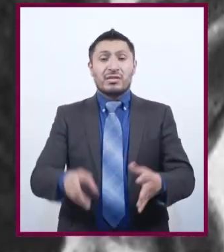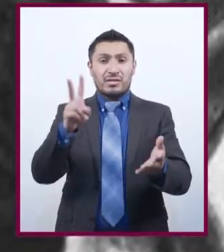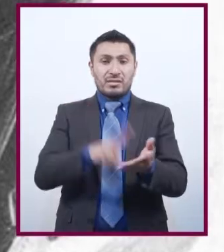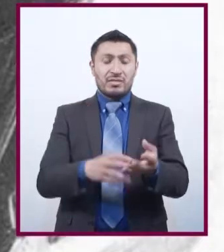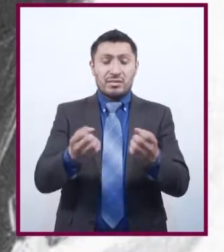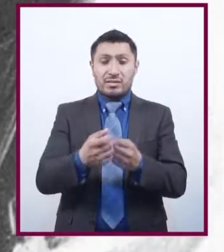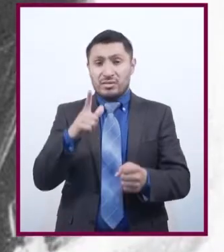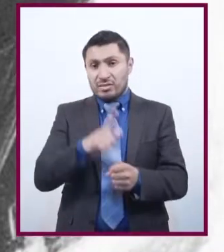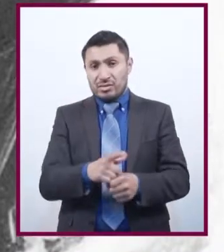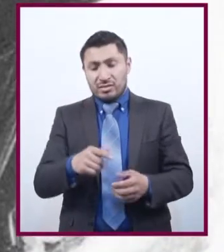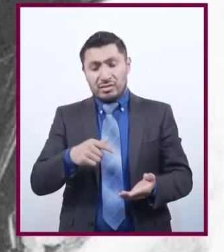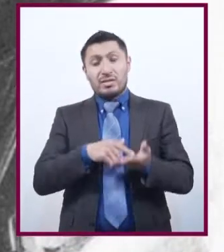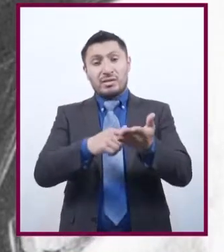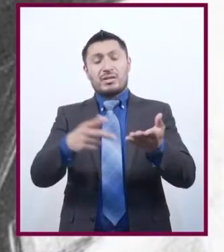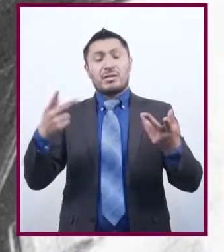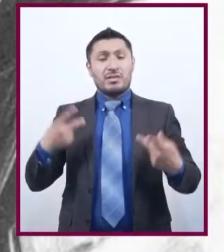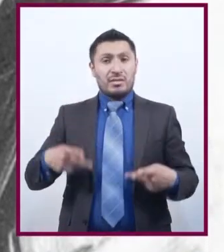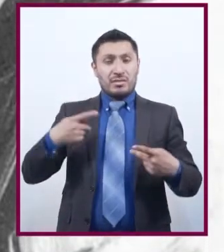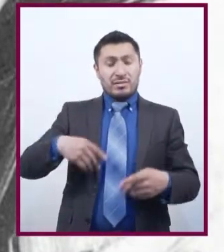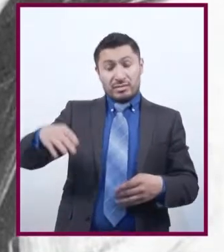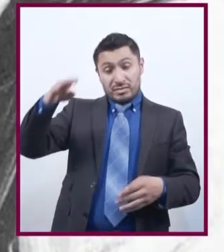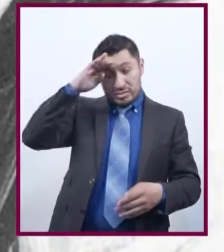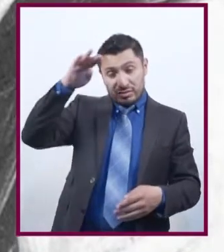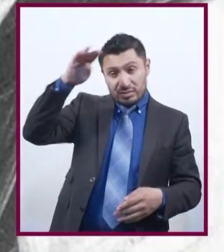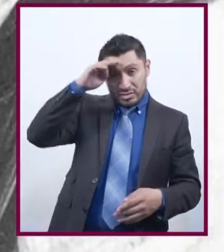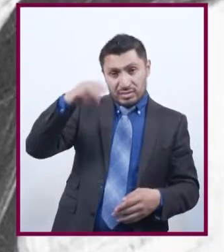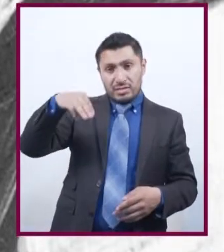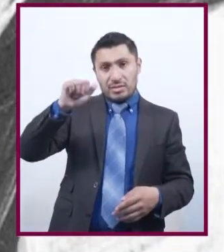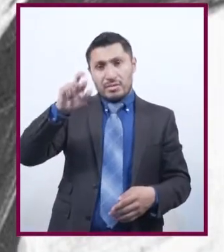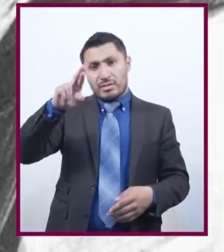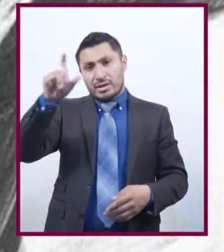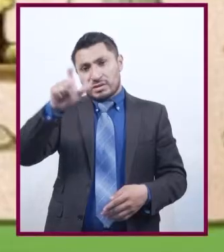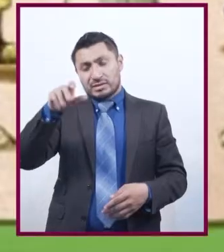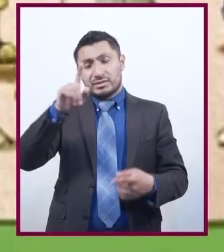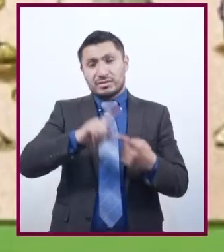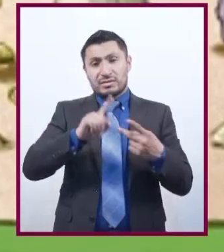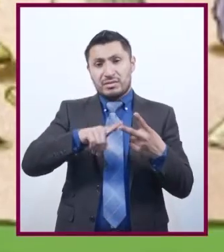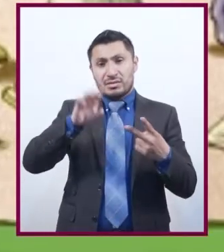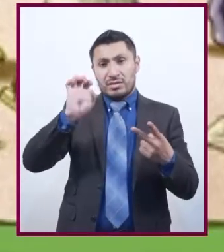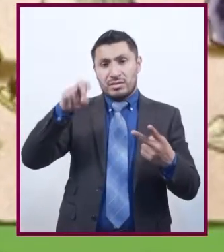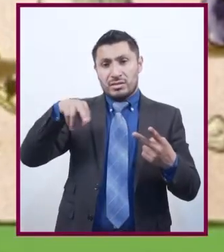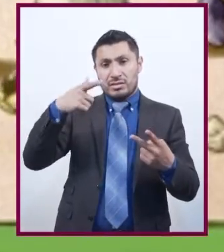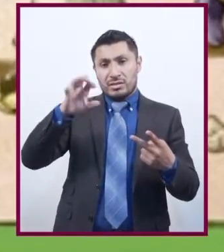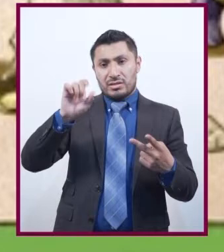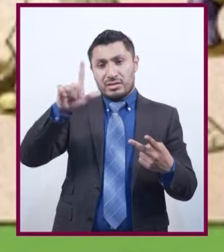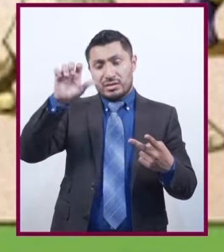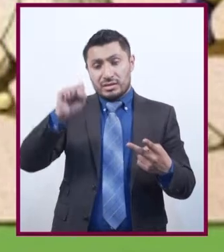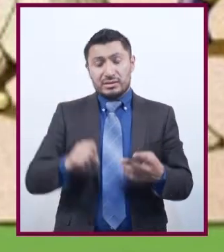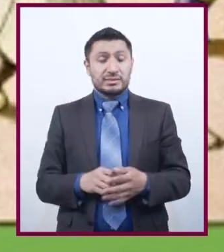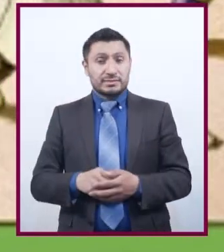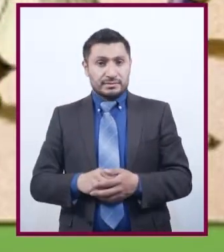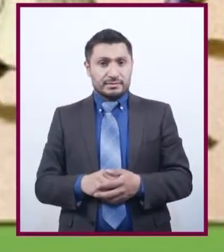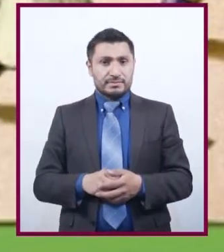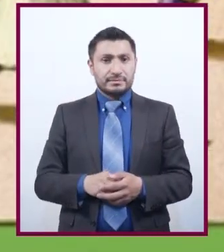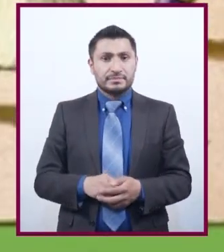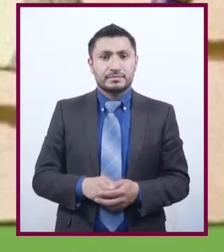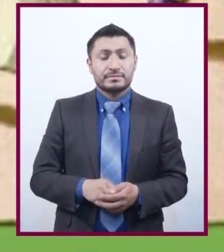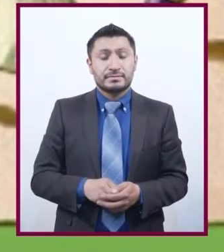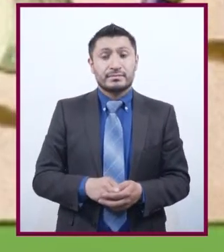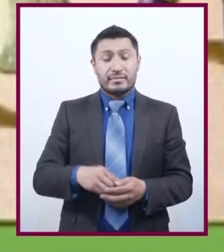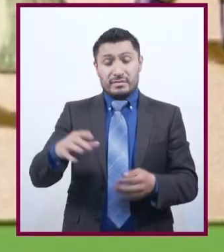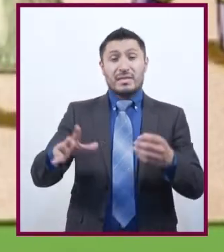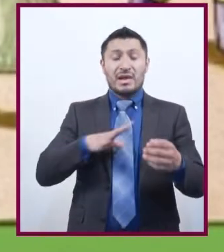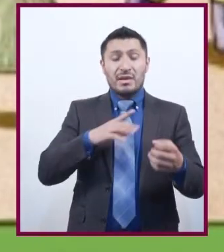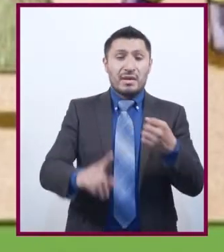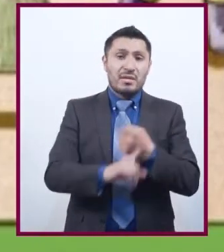principio socialistas que propugnaban pensadores como Marx y engels el capitalismo agudizó las desigualdades económicas